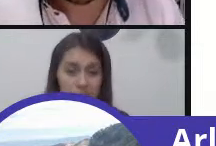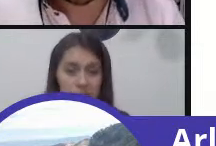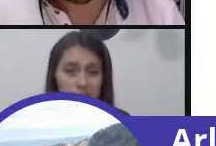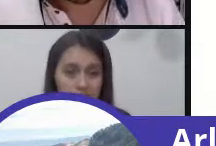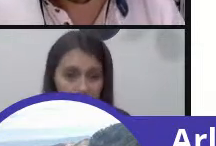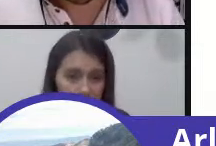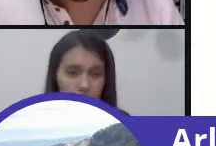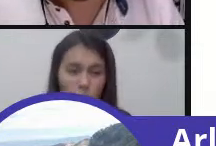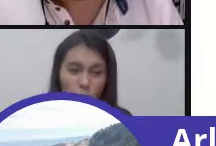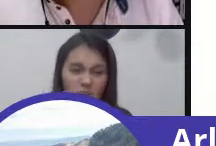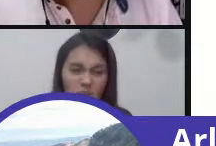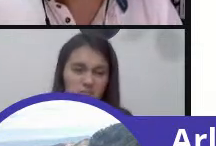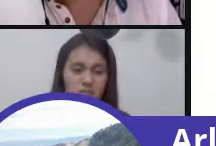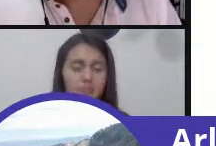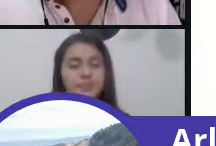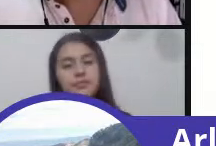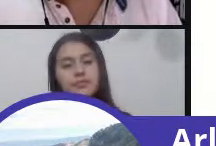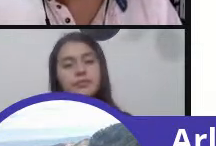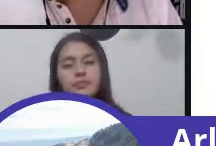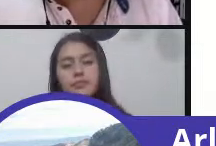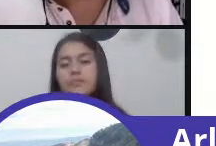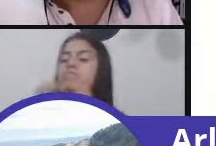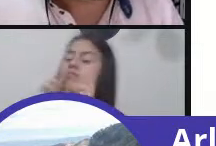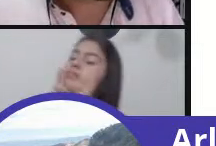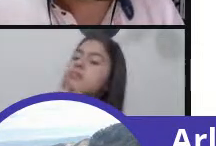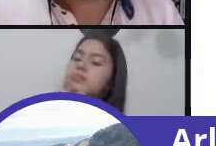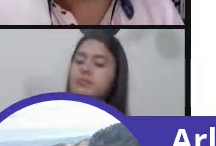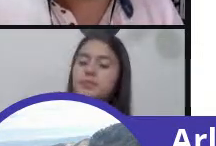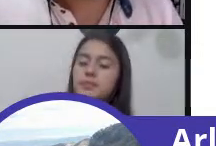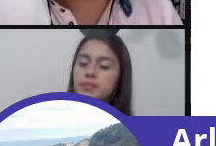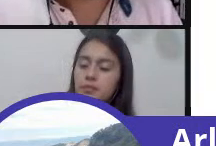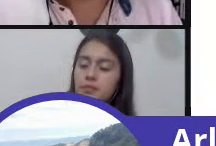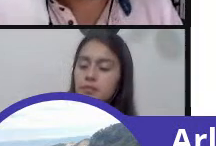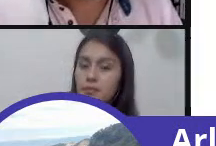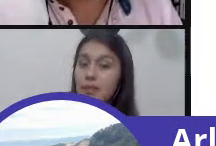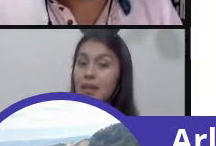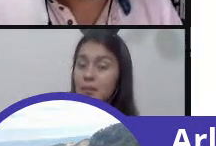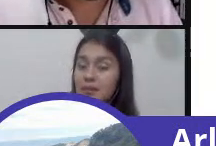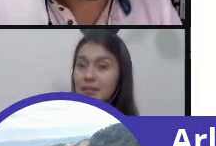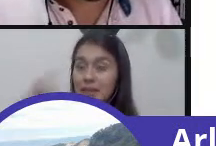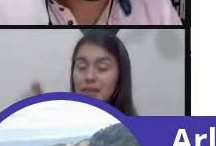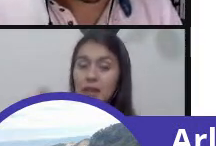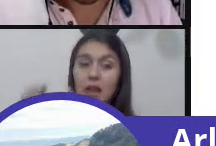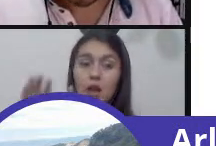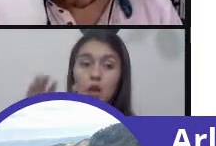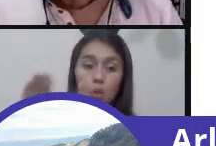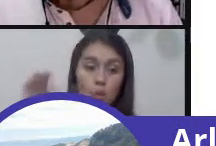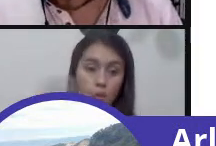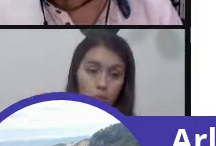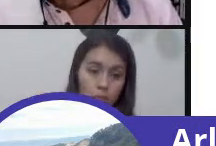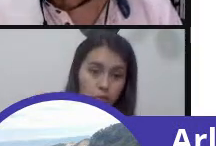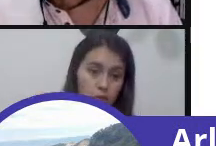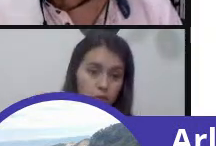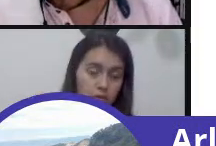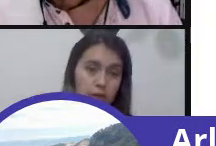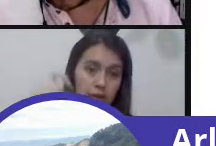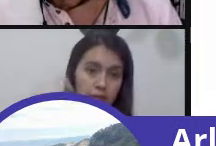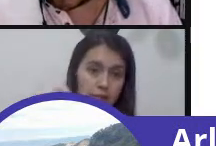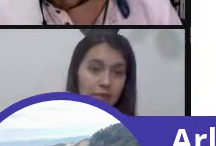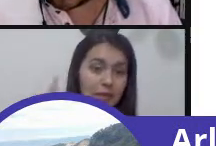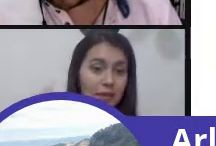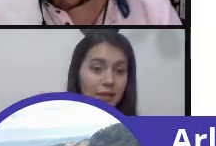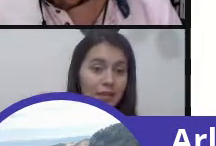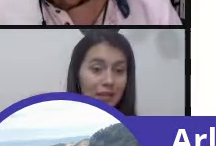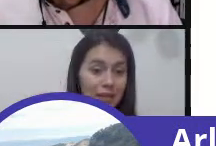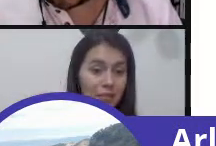Bueno, lo principal es que el equipo tenga como mínimo 4 GB de RAM, que